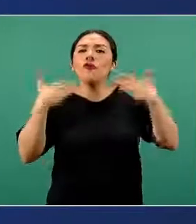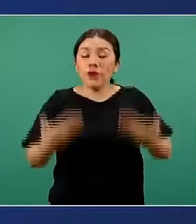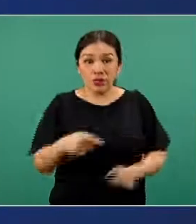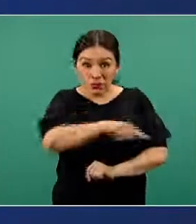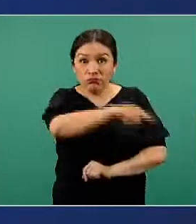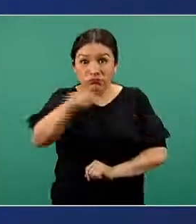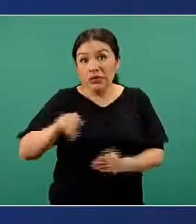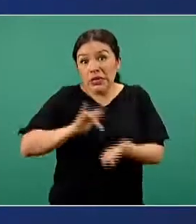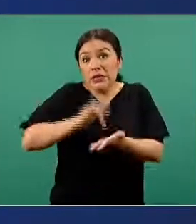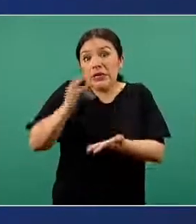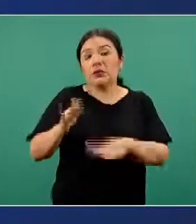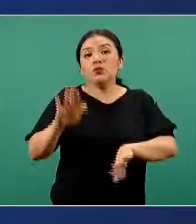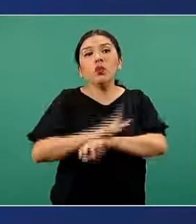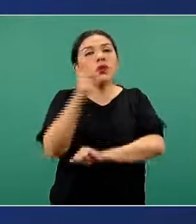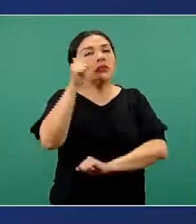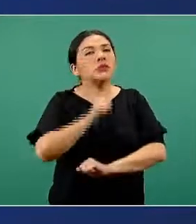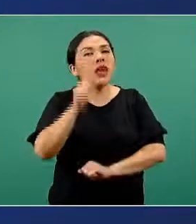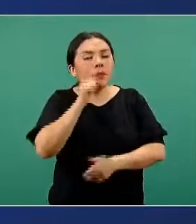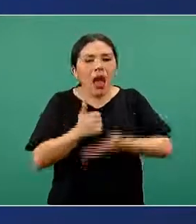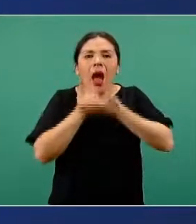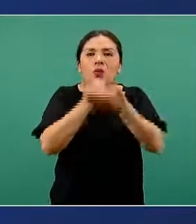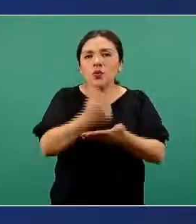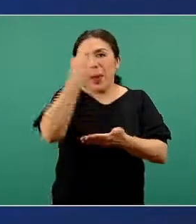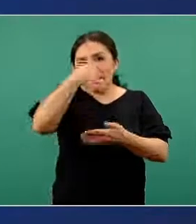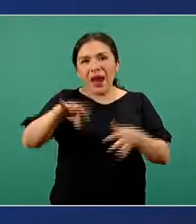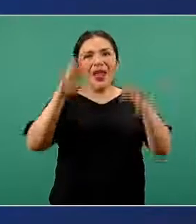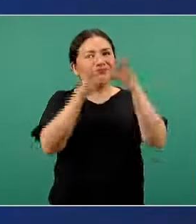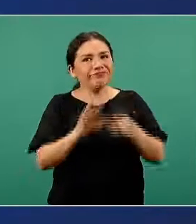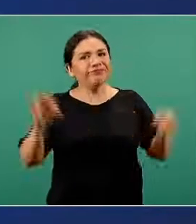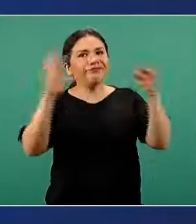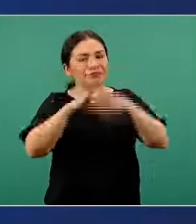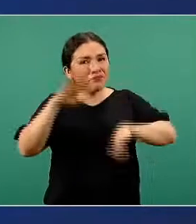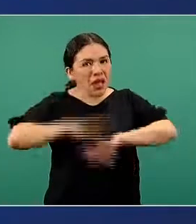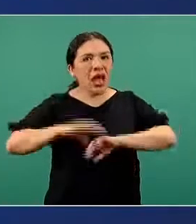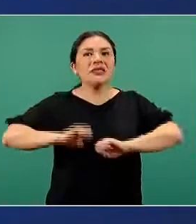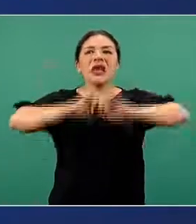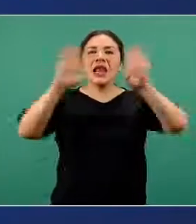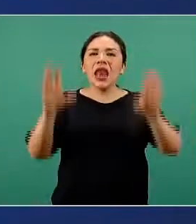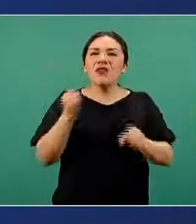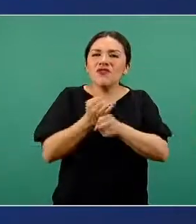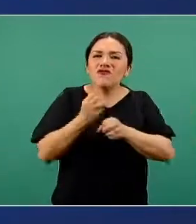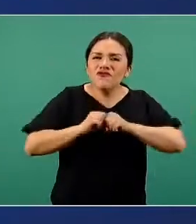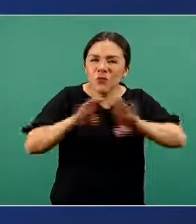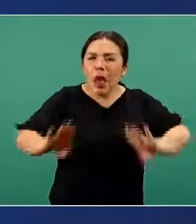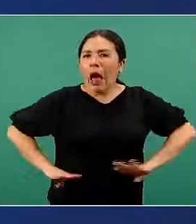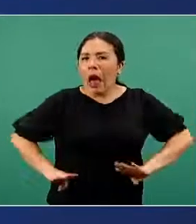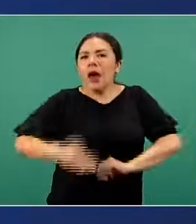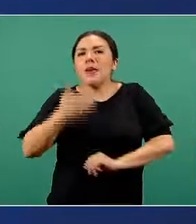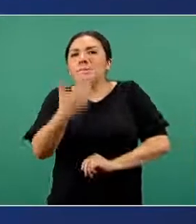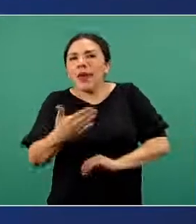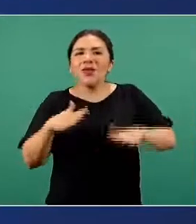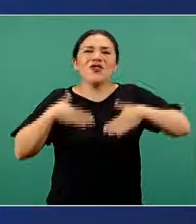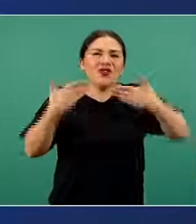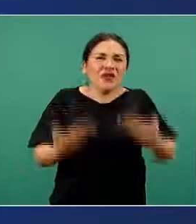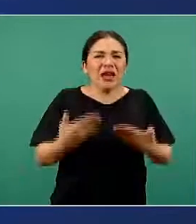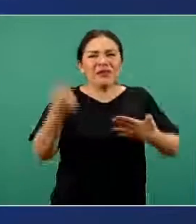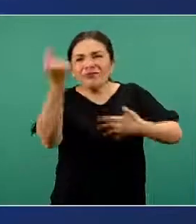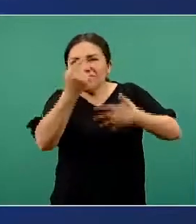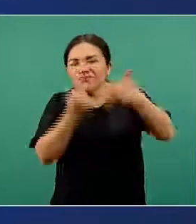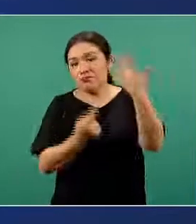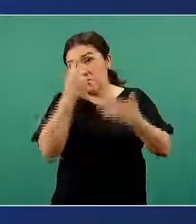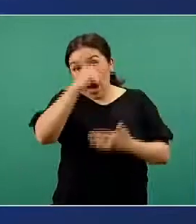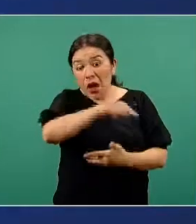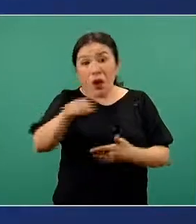Ustedes, gracias por siempre ayudar a dar reportes acerca de información que es adecuada, que es confiable como